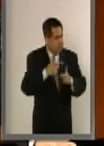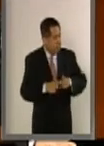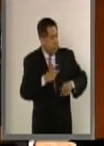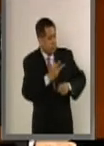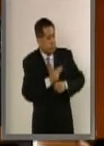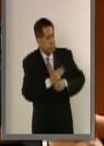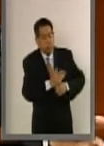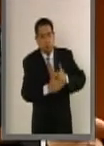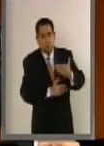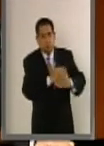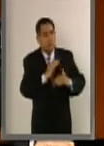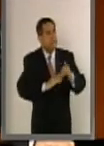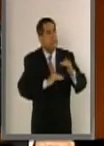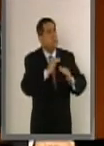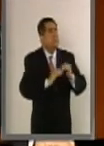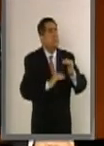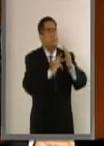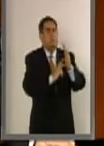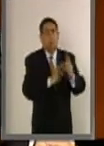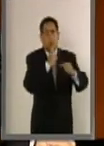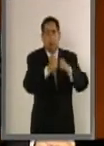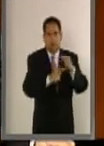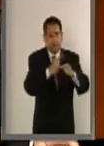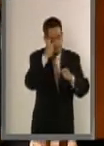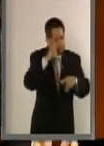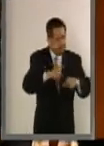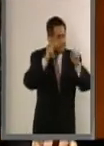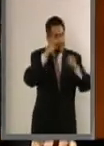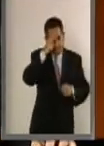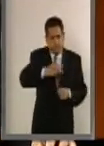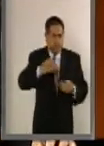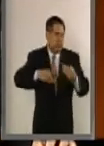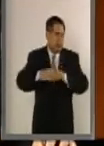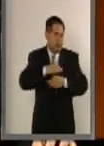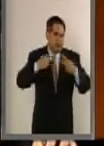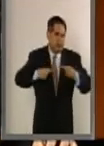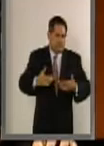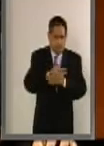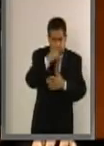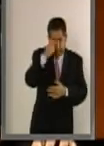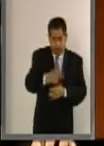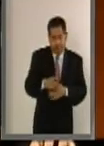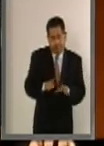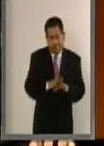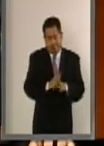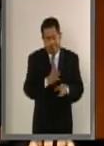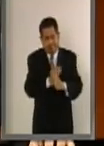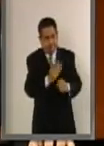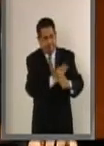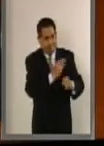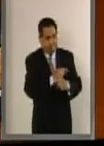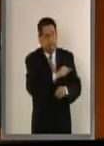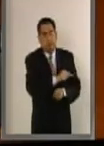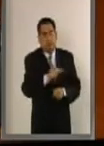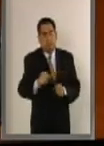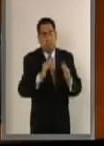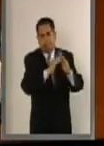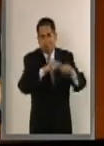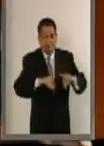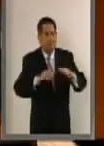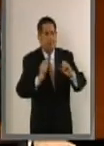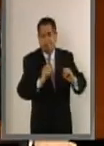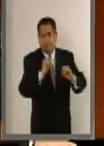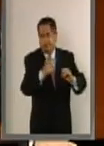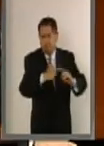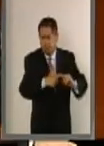de reconstrucción y recuperación de todas las personas que se han visto afectadas en su vivienda y en su vida diaria.